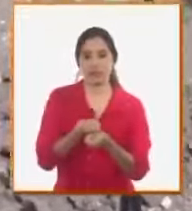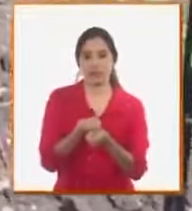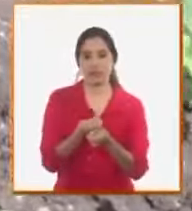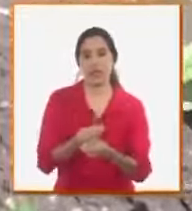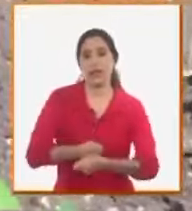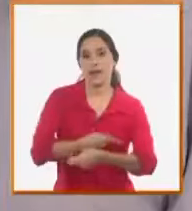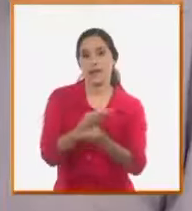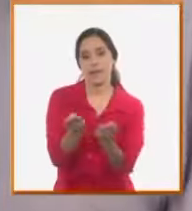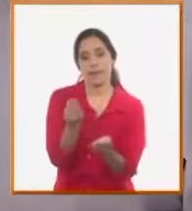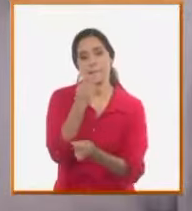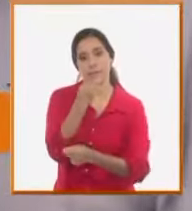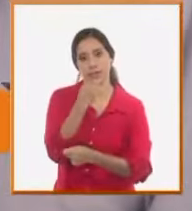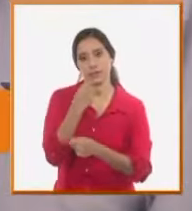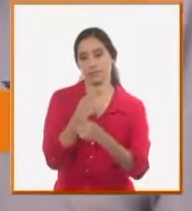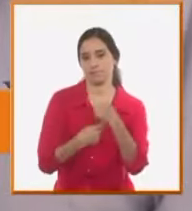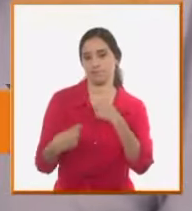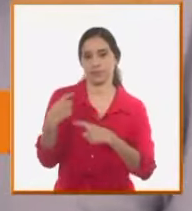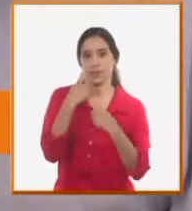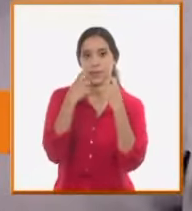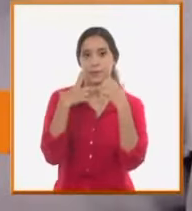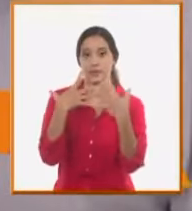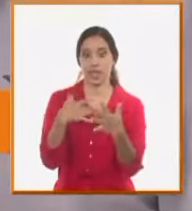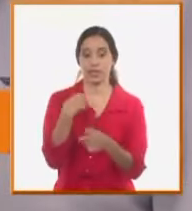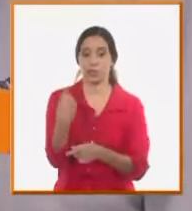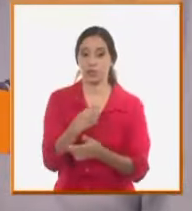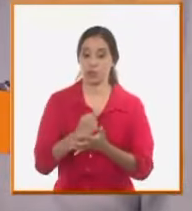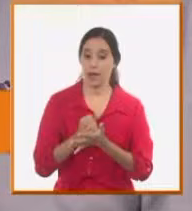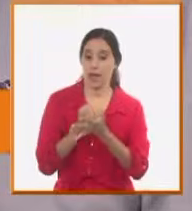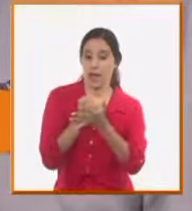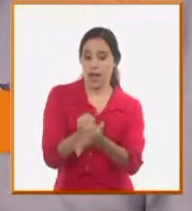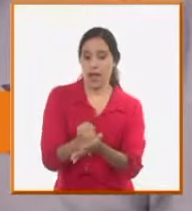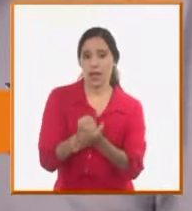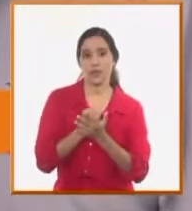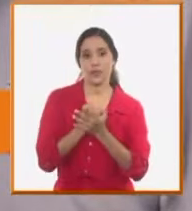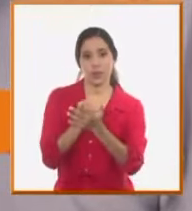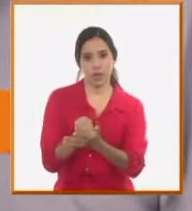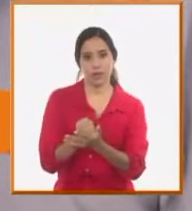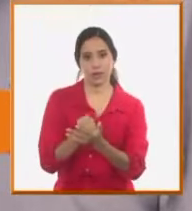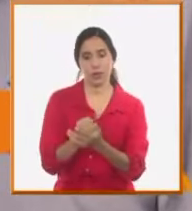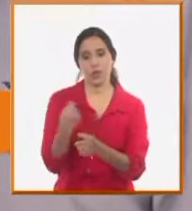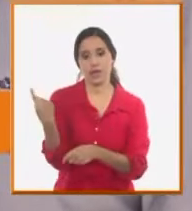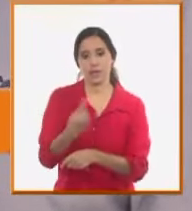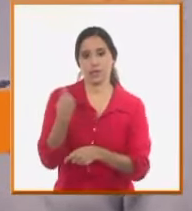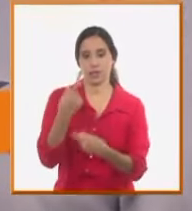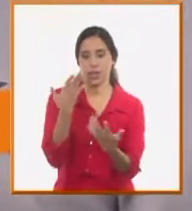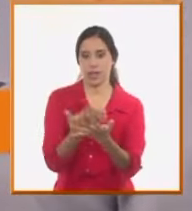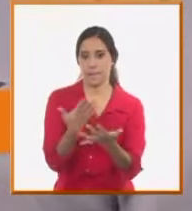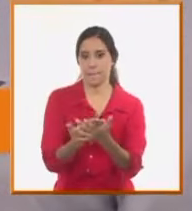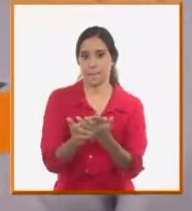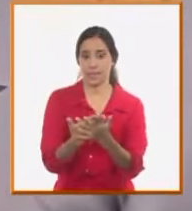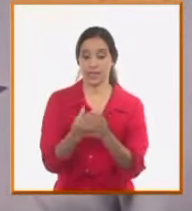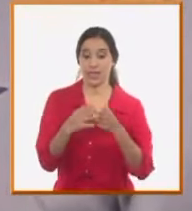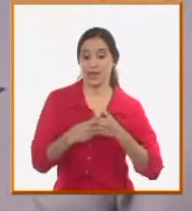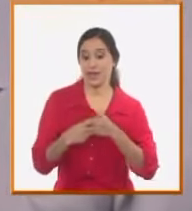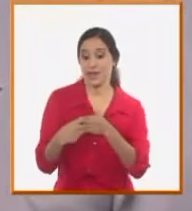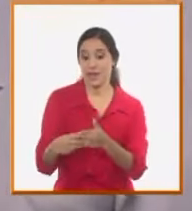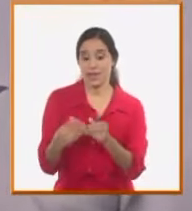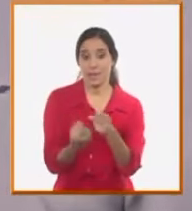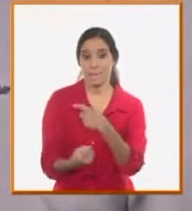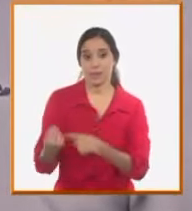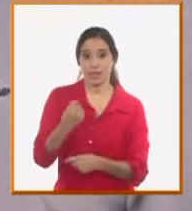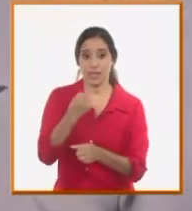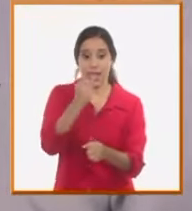alimentaria. Estamos apoyando a un consorcio de entidades nacionales que está encabezada por la empresa de seguros nacionales a que aplique a un